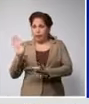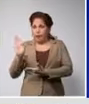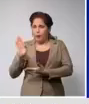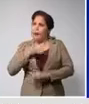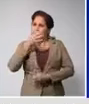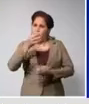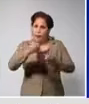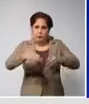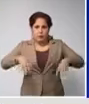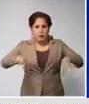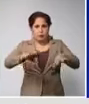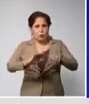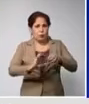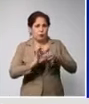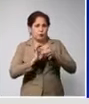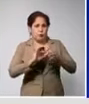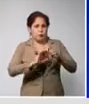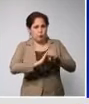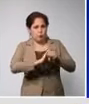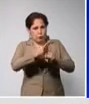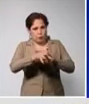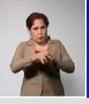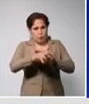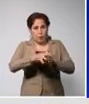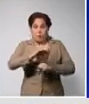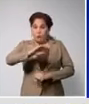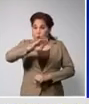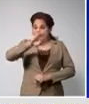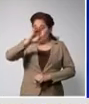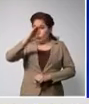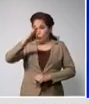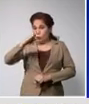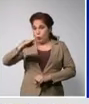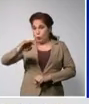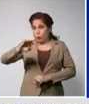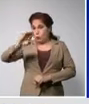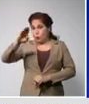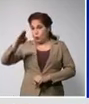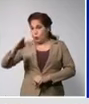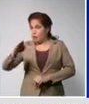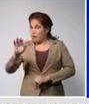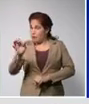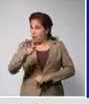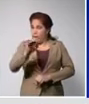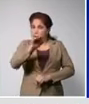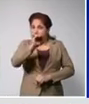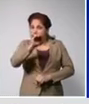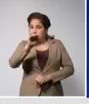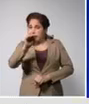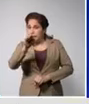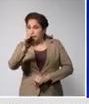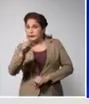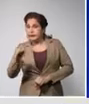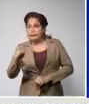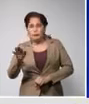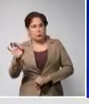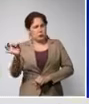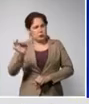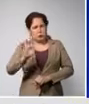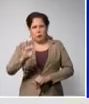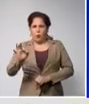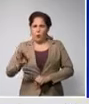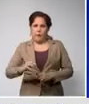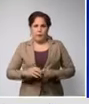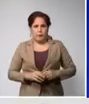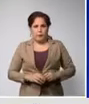complejidad. La curva, como ustedes ven, no acaba de tener una disminución sostenida